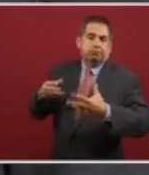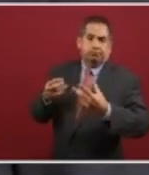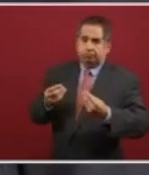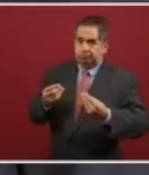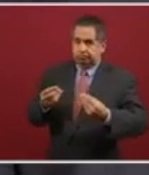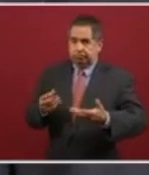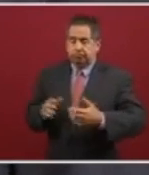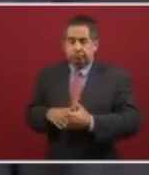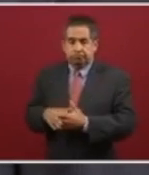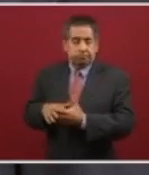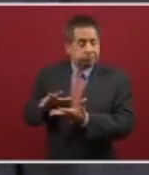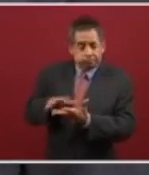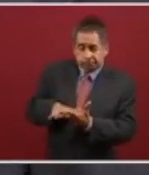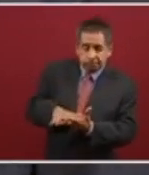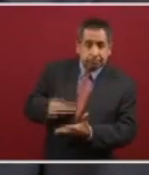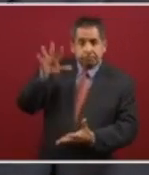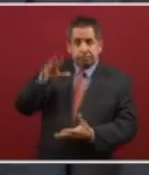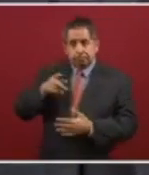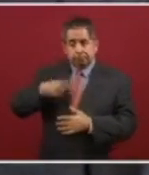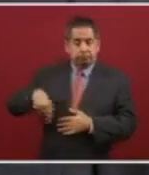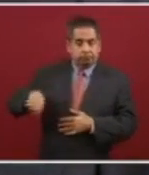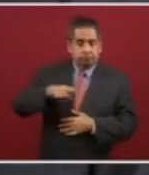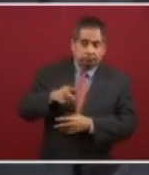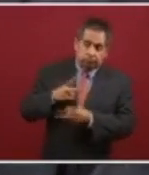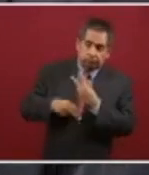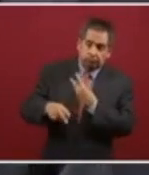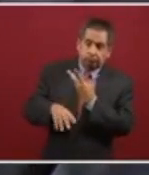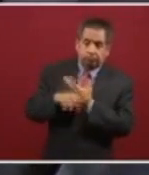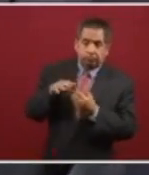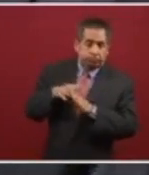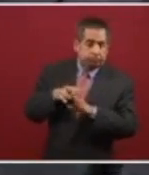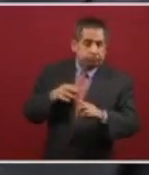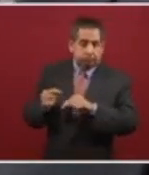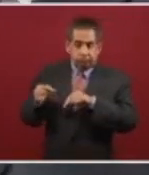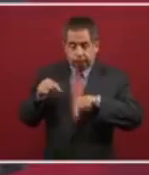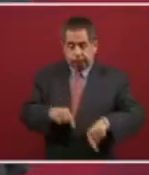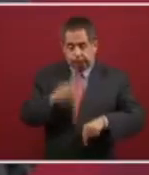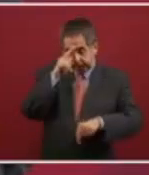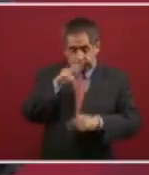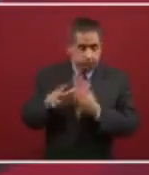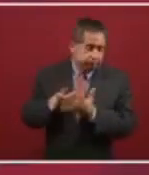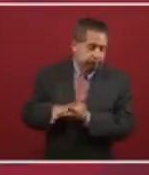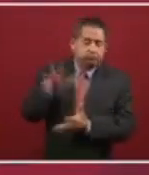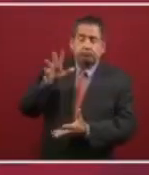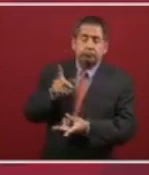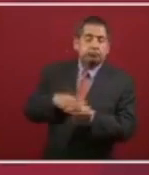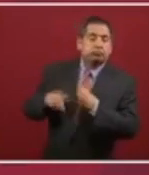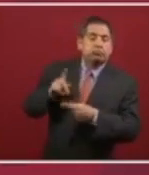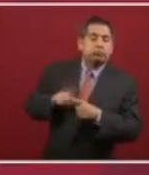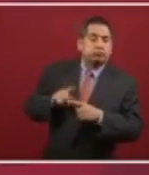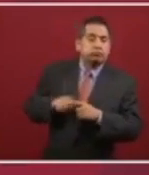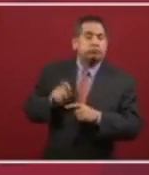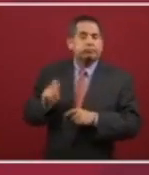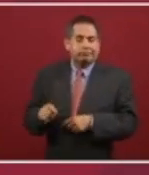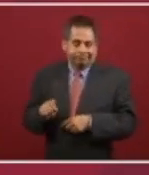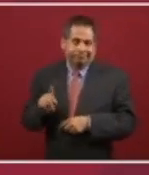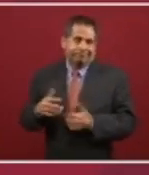La mayoría de los migrantes que pasan por nuestro territorio son